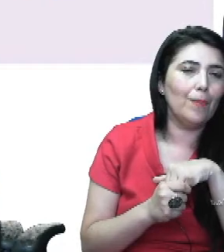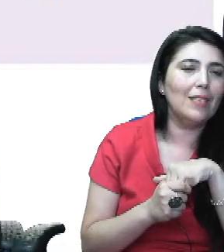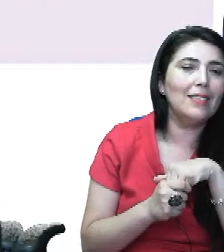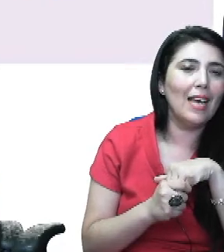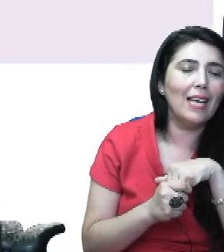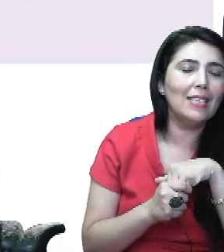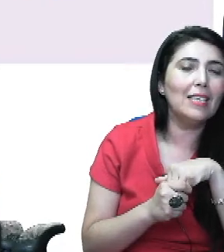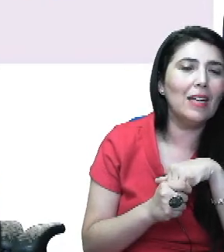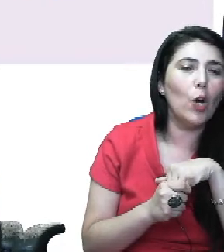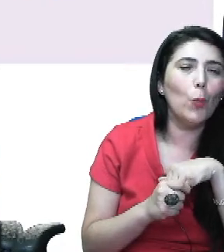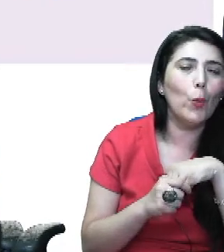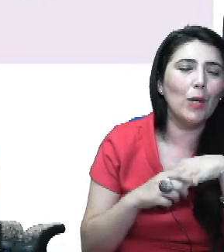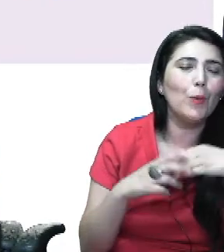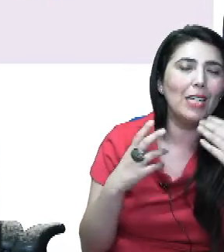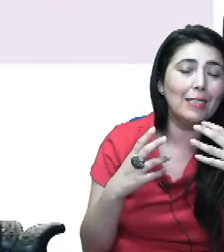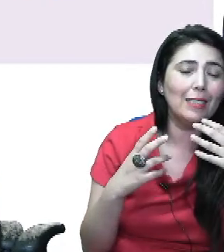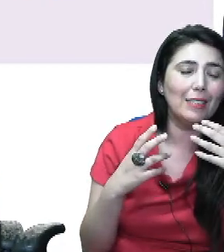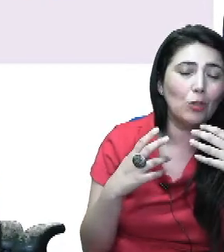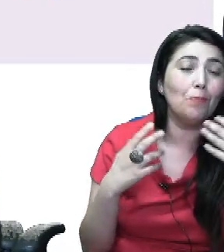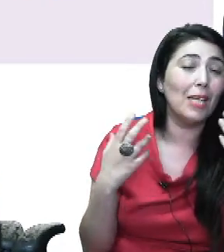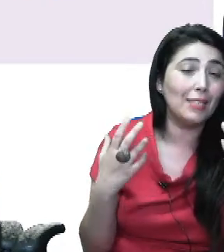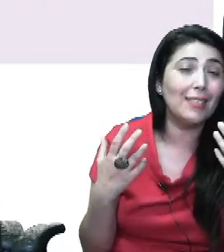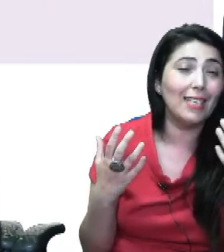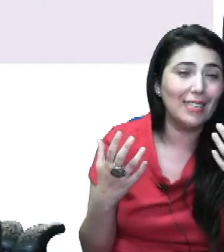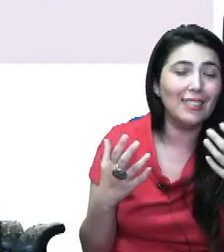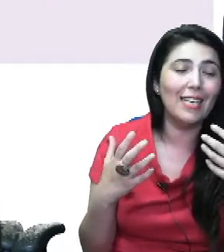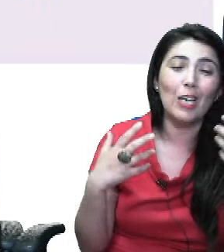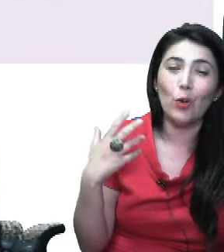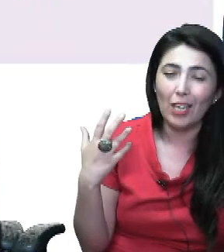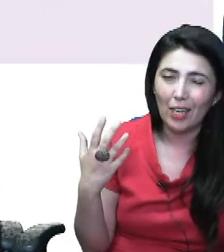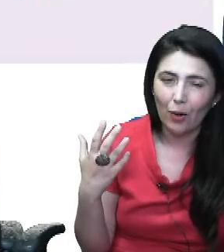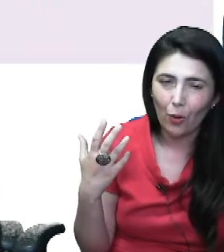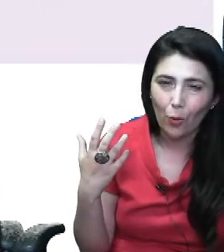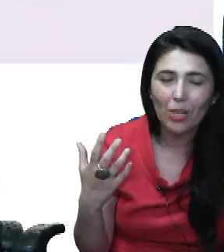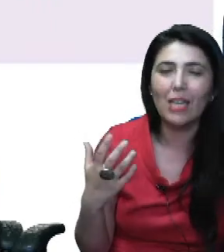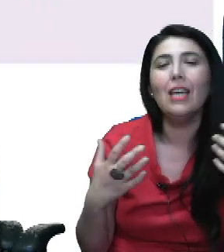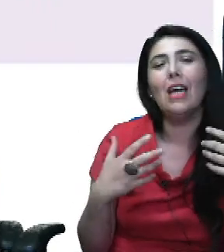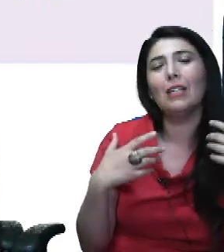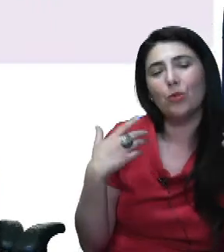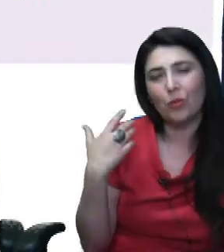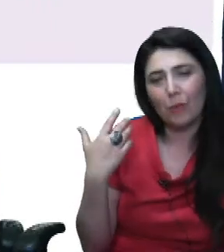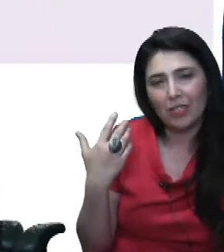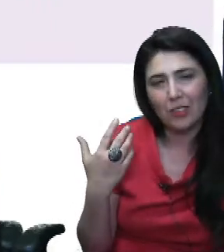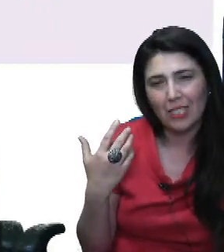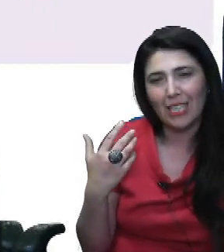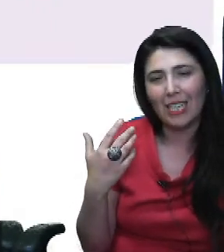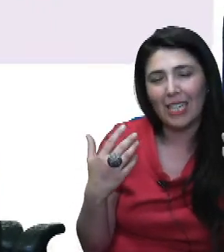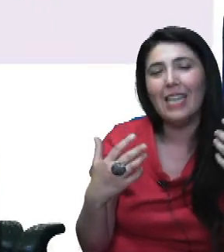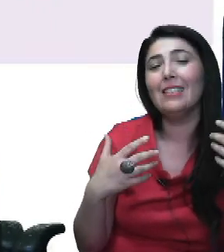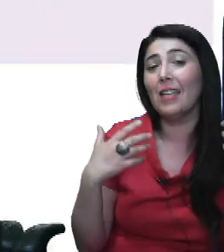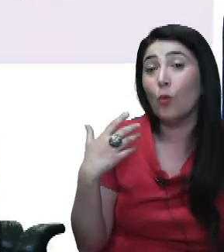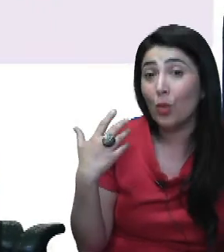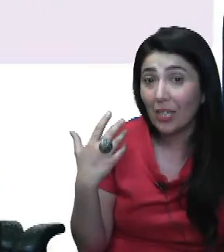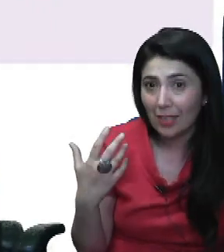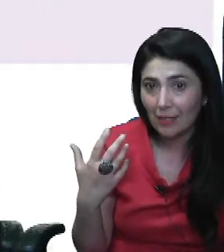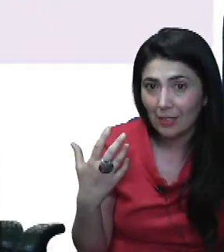que se han determinado como que son preexistentes y que lo que ocurre ante una situación de emergencia y desastre es que